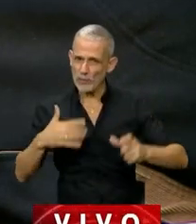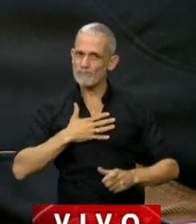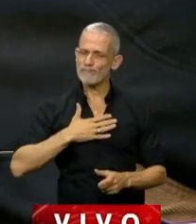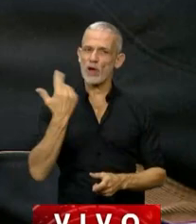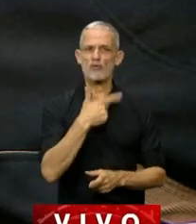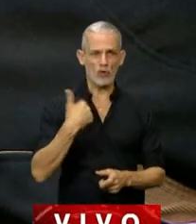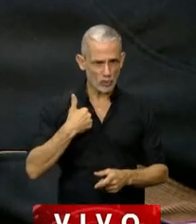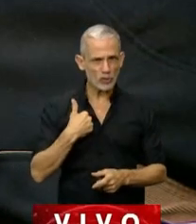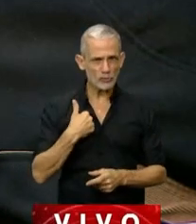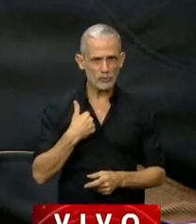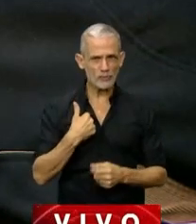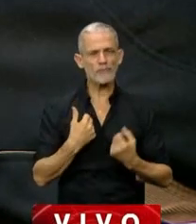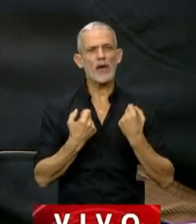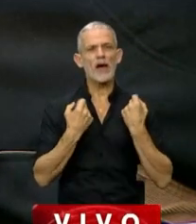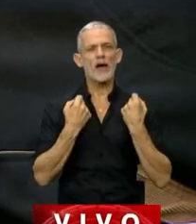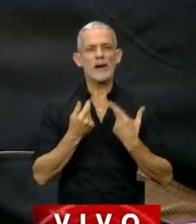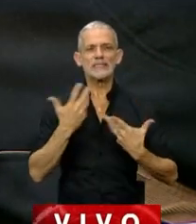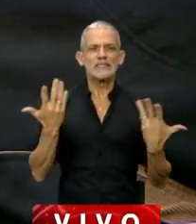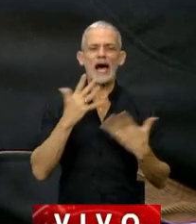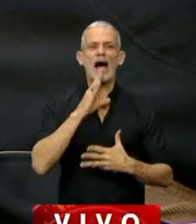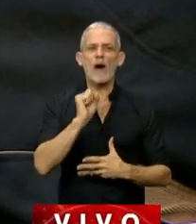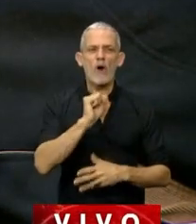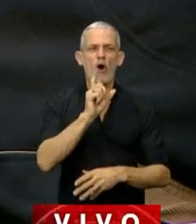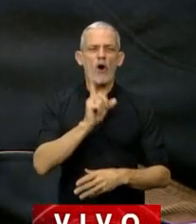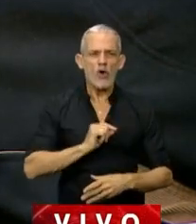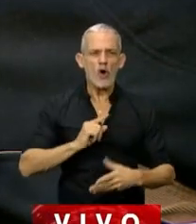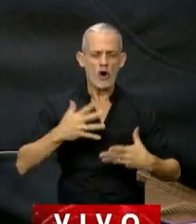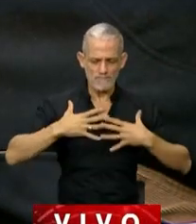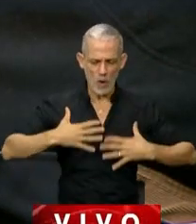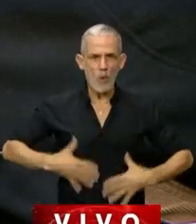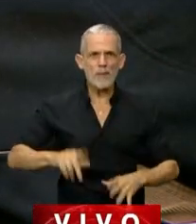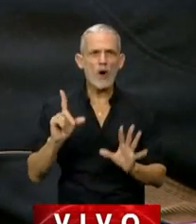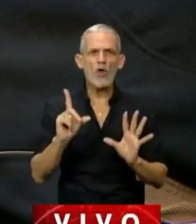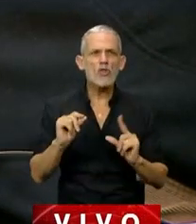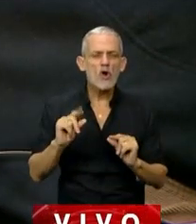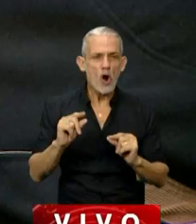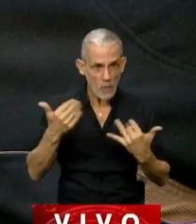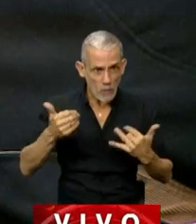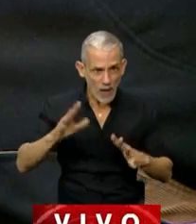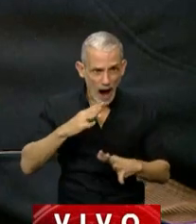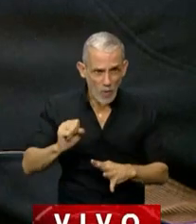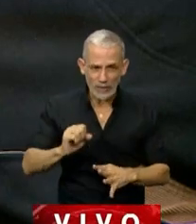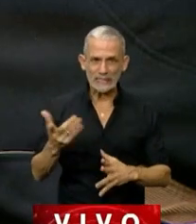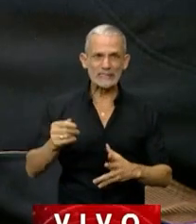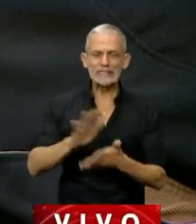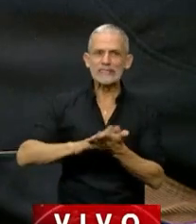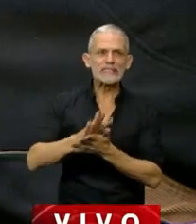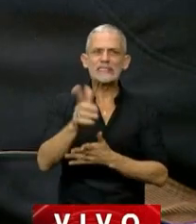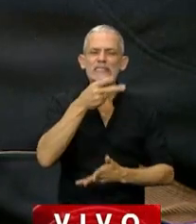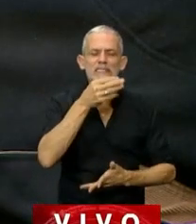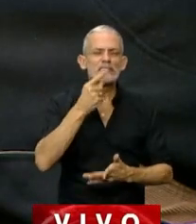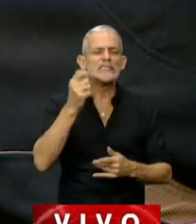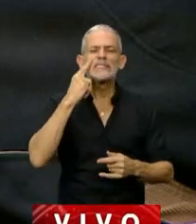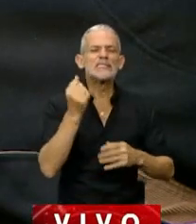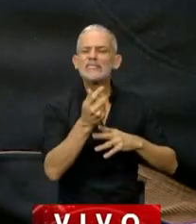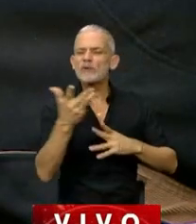estaríamos dispuestos a soportar el dolor en nuestras corporalidades no encontrando respuesta. ¿Cuántos